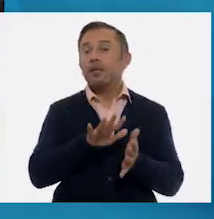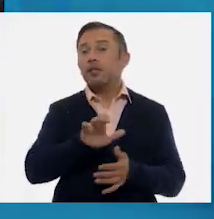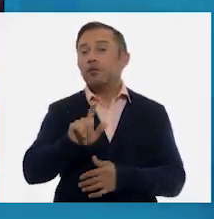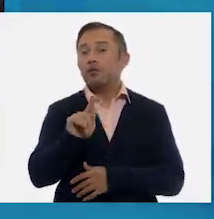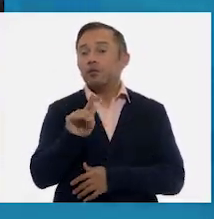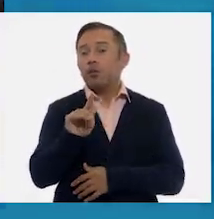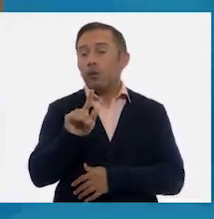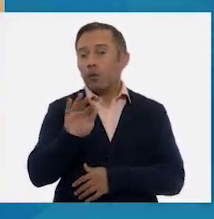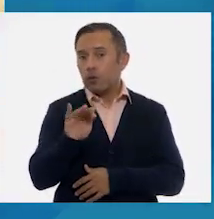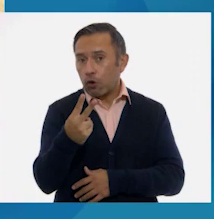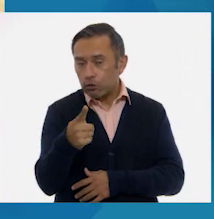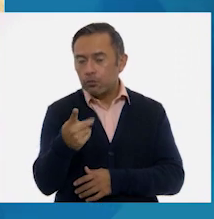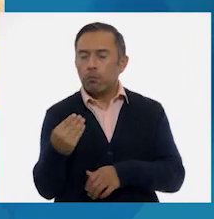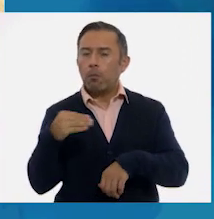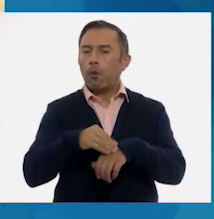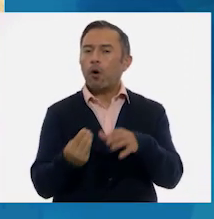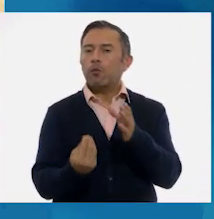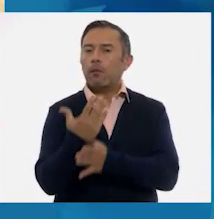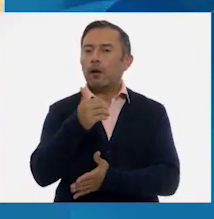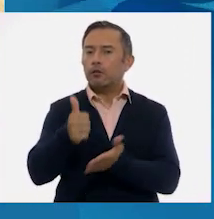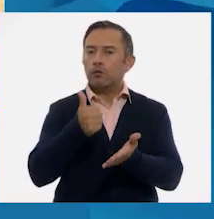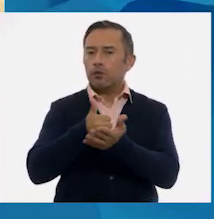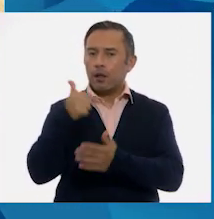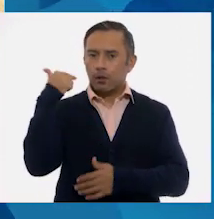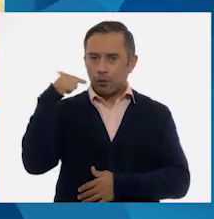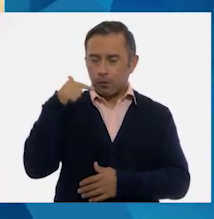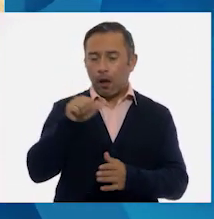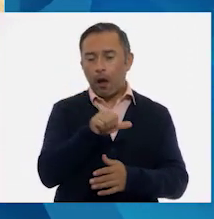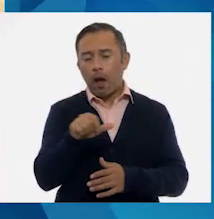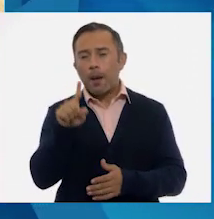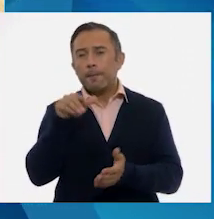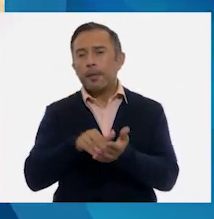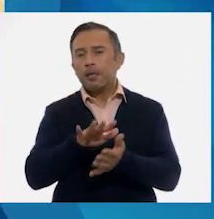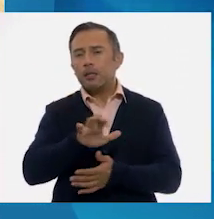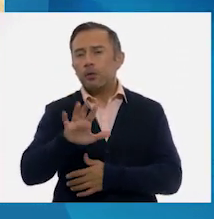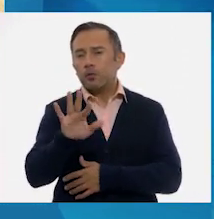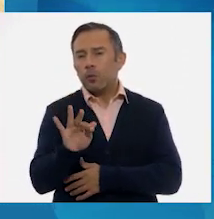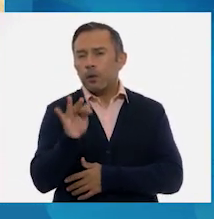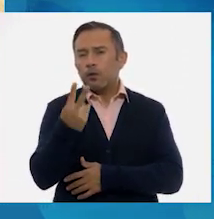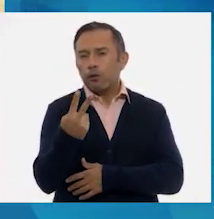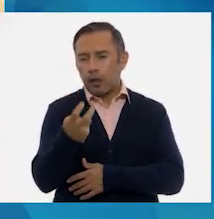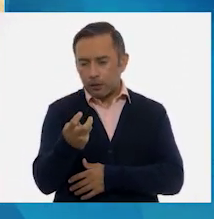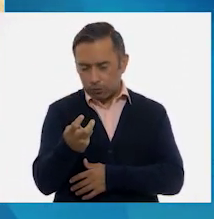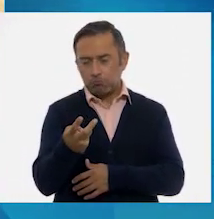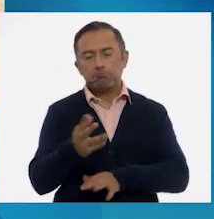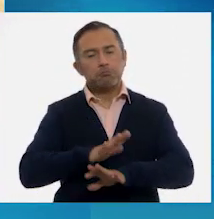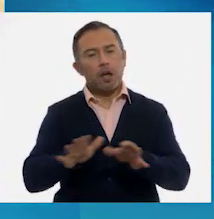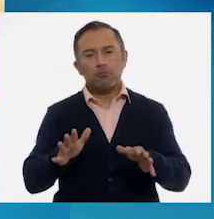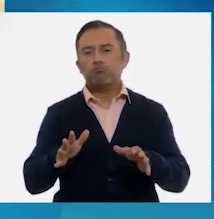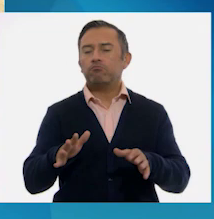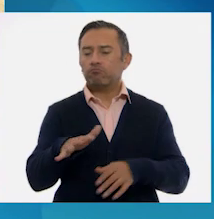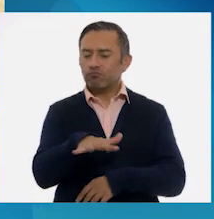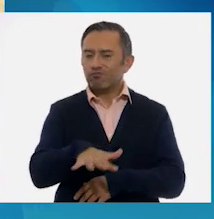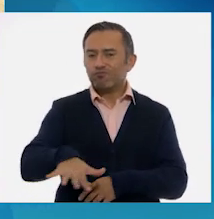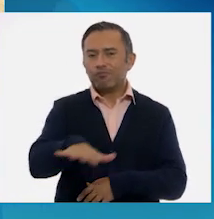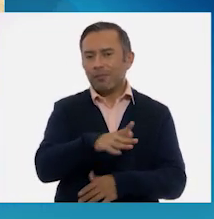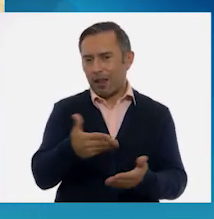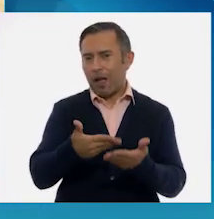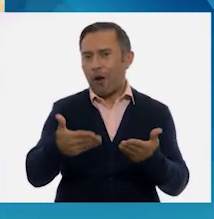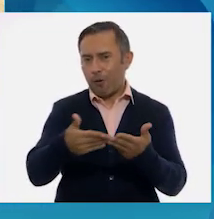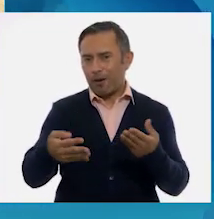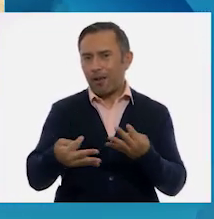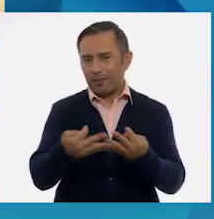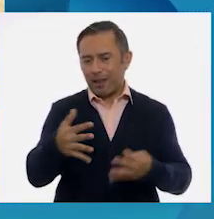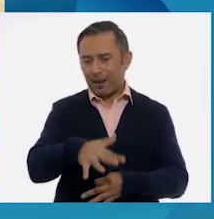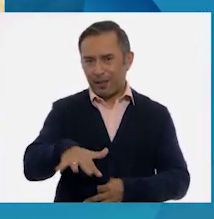Guadalajara, aunque fue hasta 1542 cuando se estableció en el territorio que ocupa actualmente, y